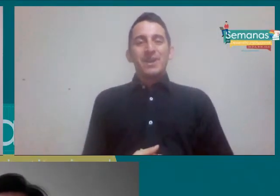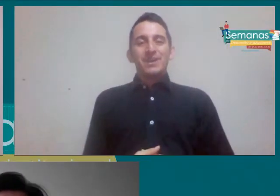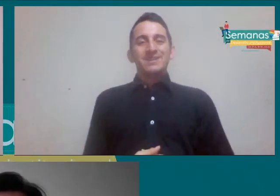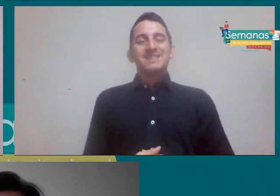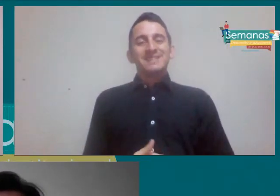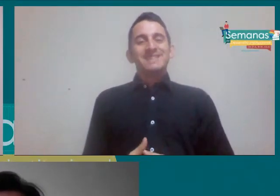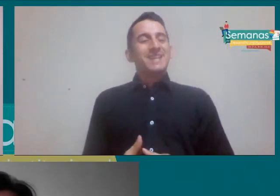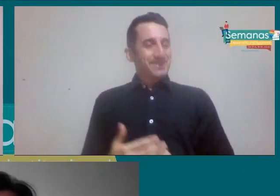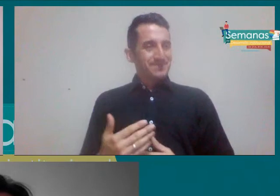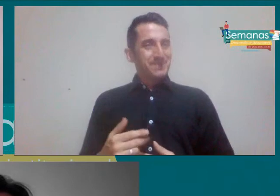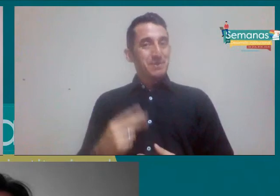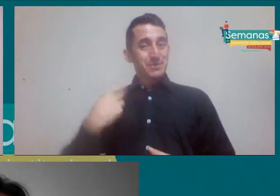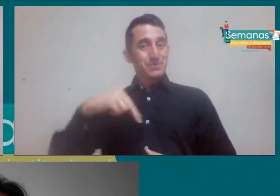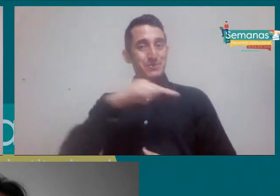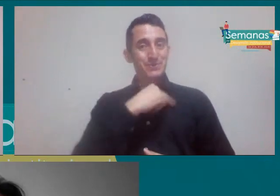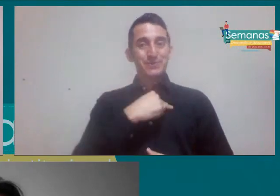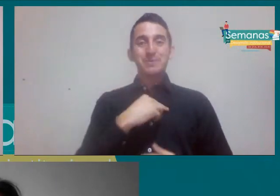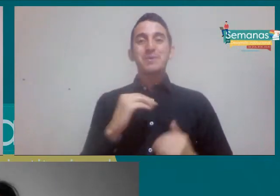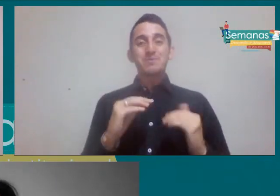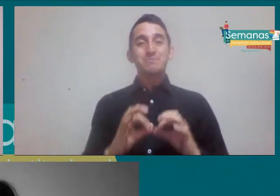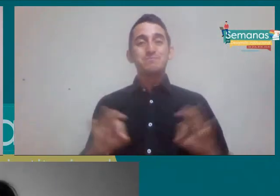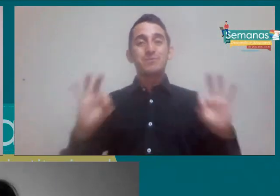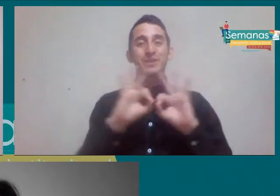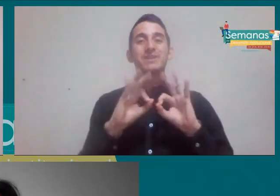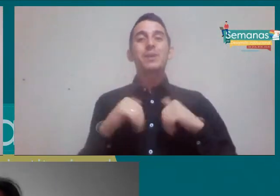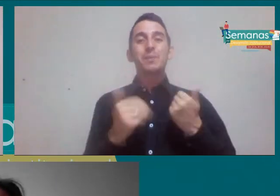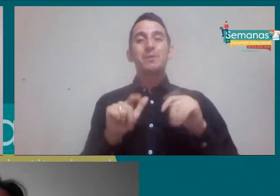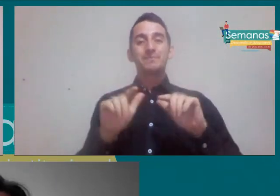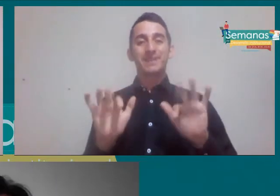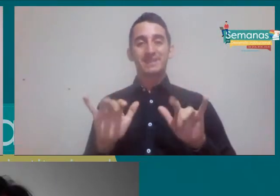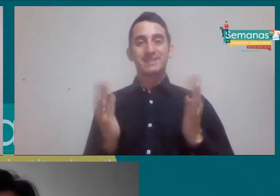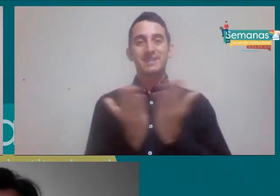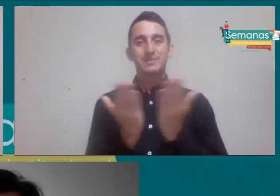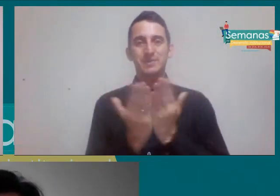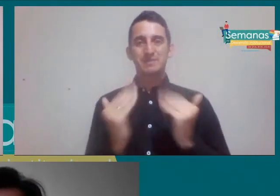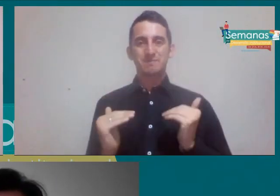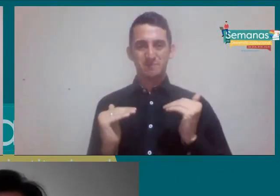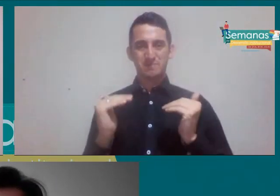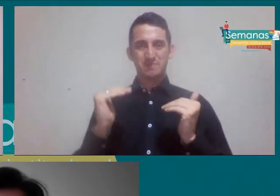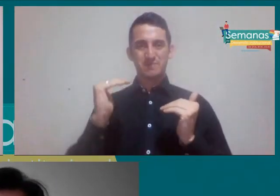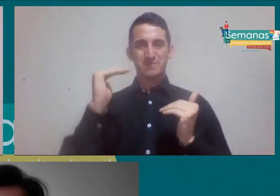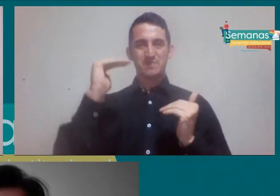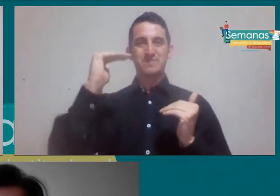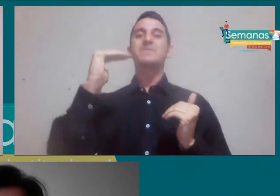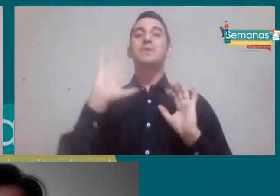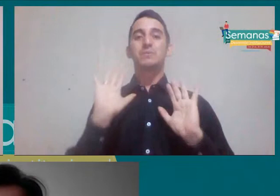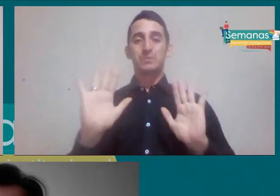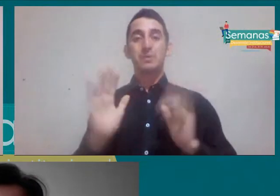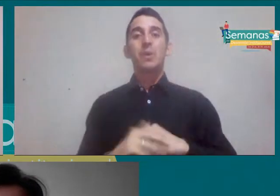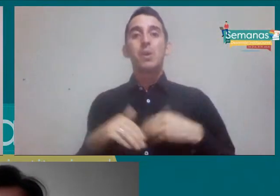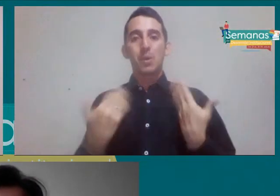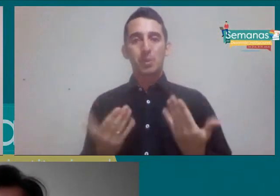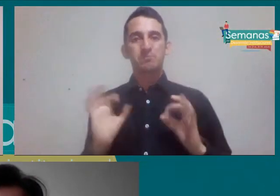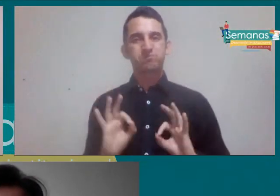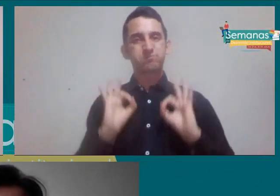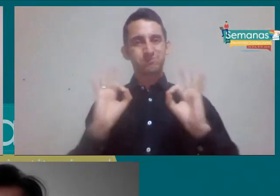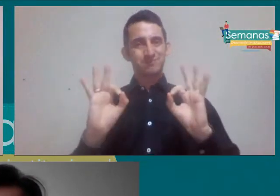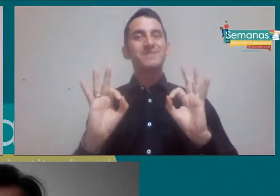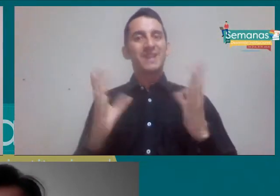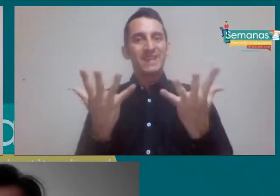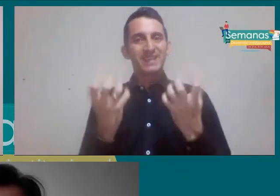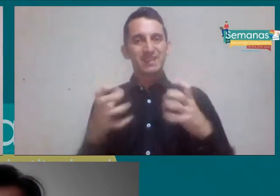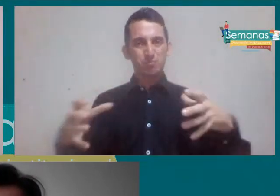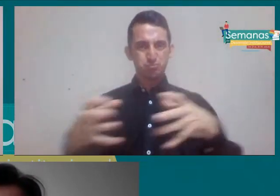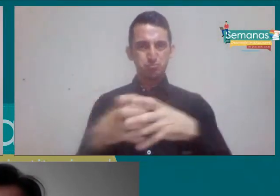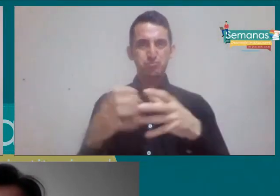lo importante es seguirnos posicionando como secretaría y como la mejor secretaría del país, porque definitivamente se tiene un excelente equipo de